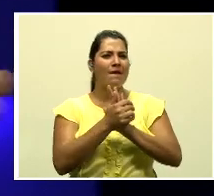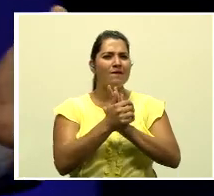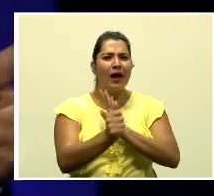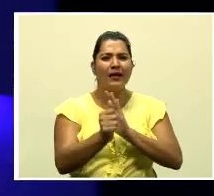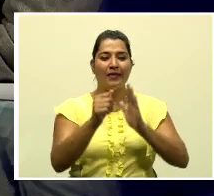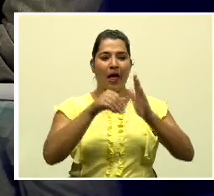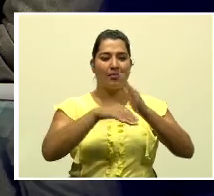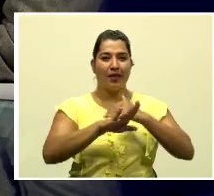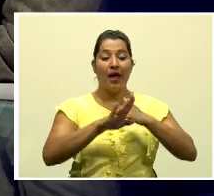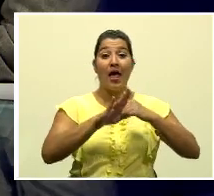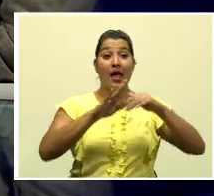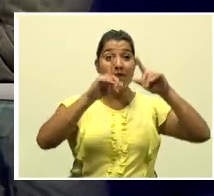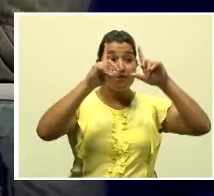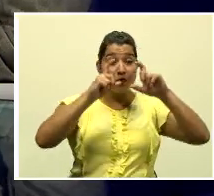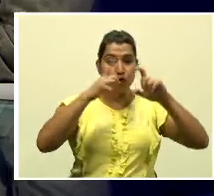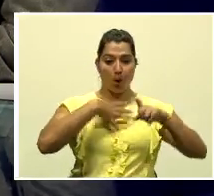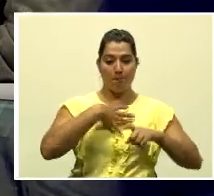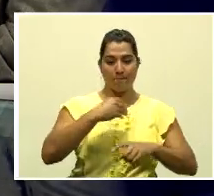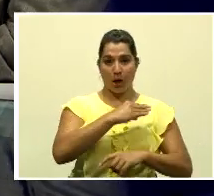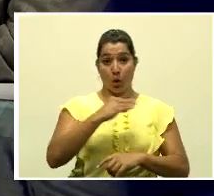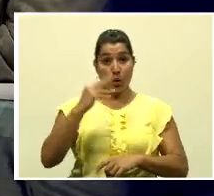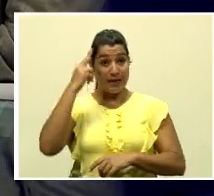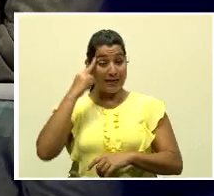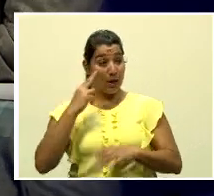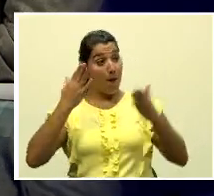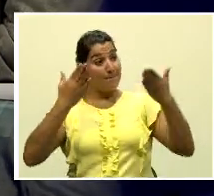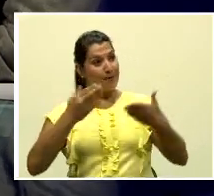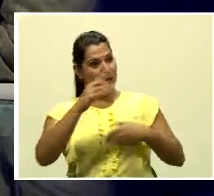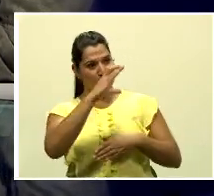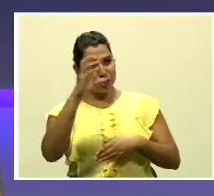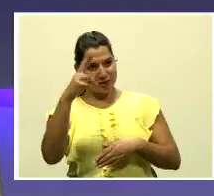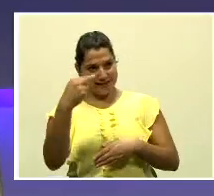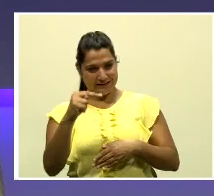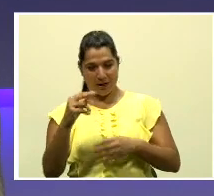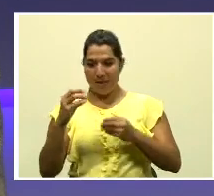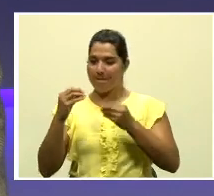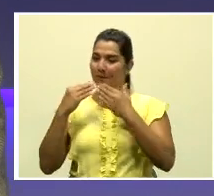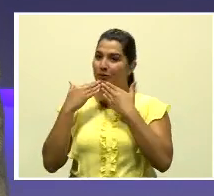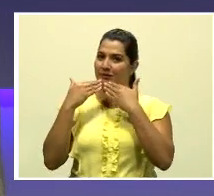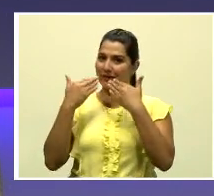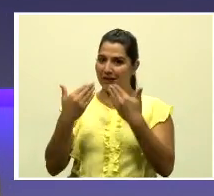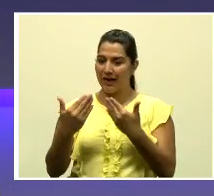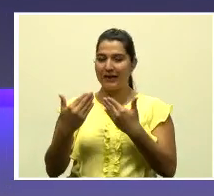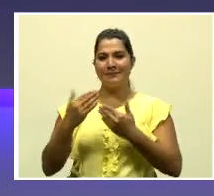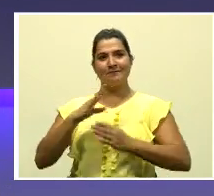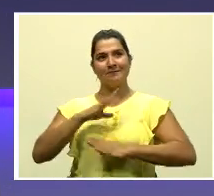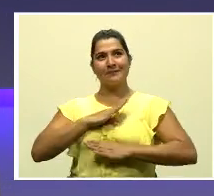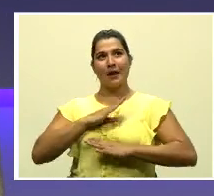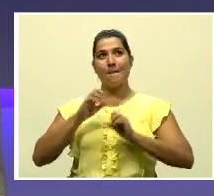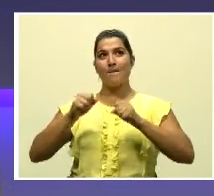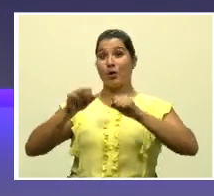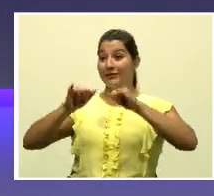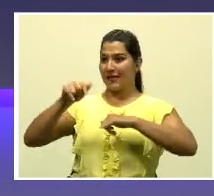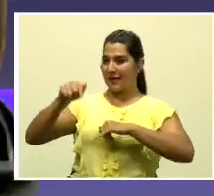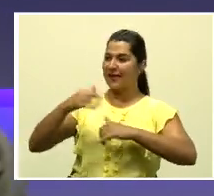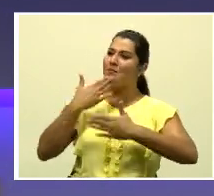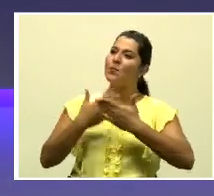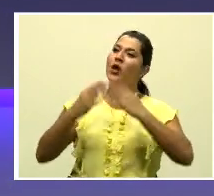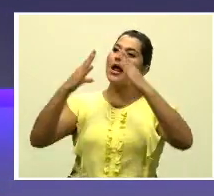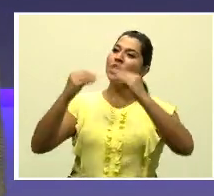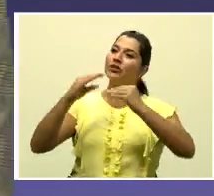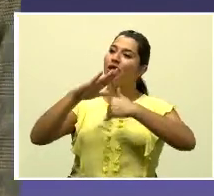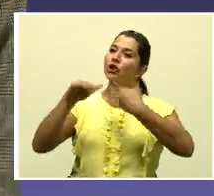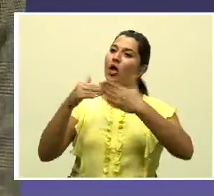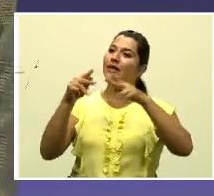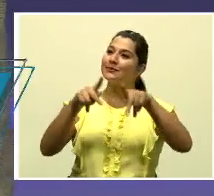negro. Bienvenido al set de Costa Rica Noticias, Eugenio García. Muchas gracias, don Ernesto. Muy complacido estar aquí y buenas noches a la